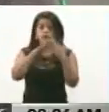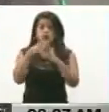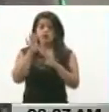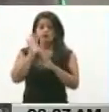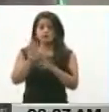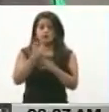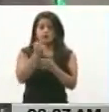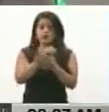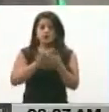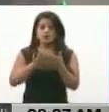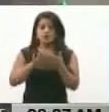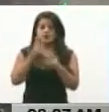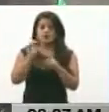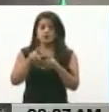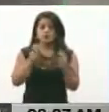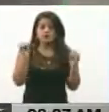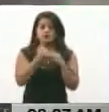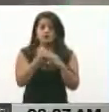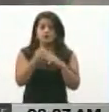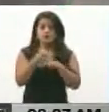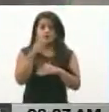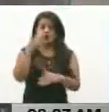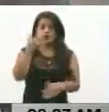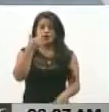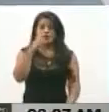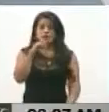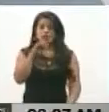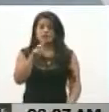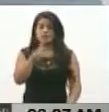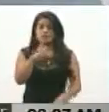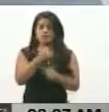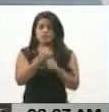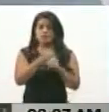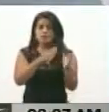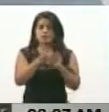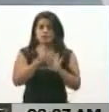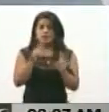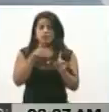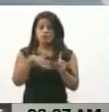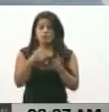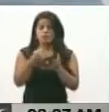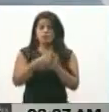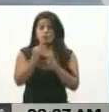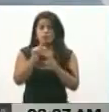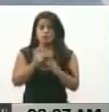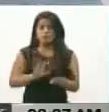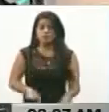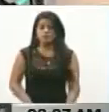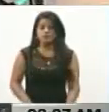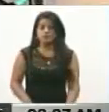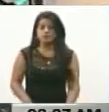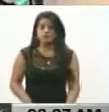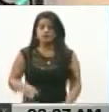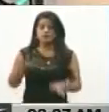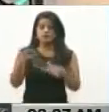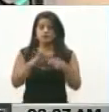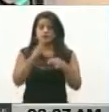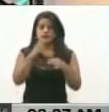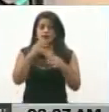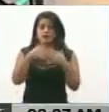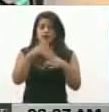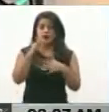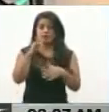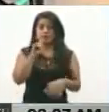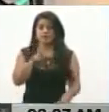completamente gratis. También las oficinas de CanTV tienen algunos operativos y tienen un costo, digamos, simbólico. ¿Se enlazan con CanTV directamente los consejos sí, comunales?